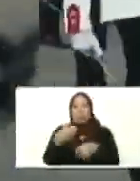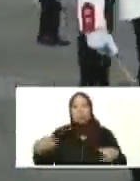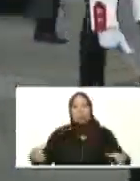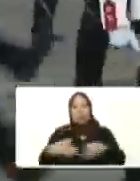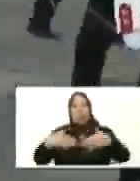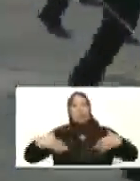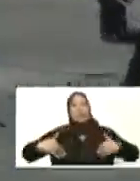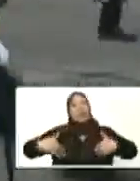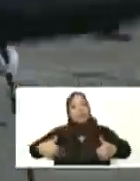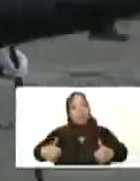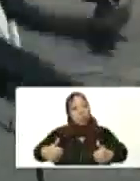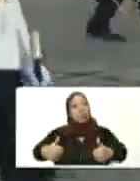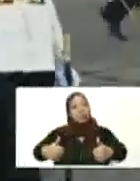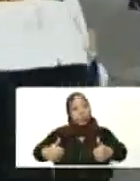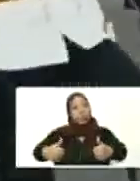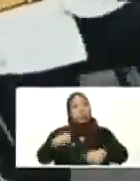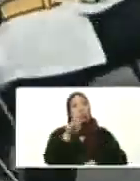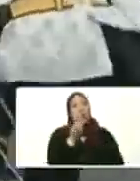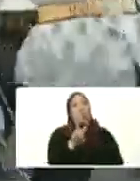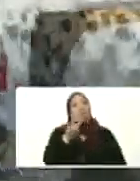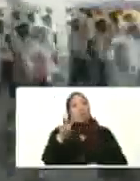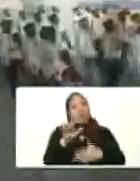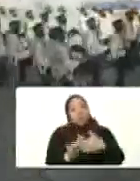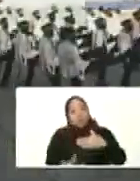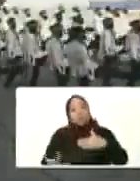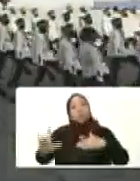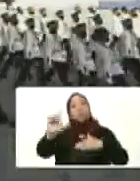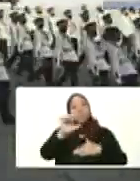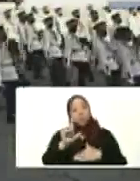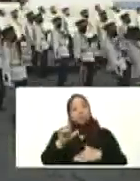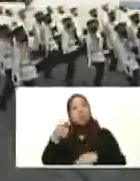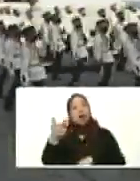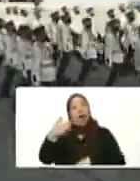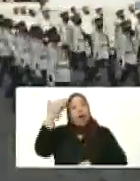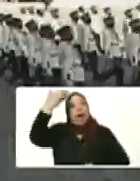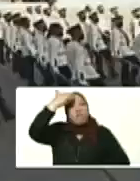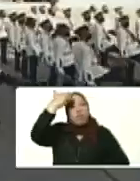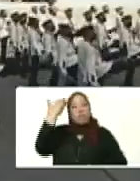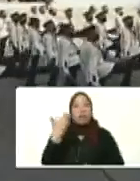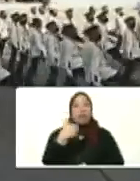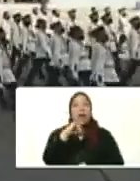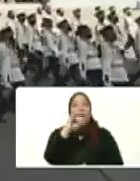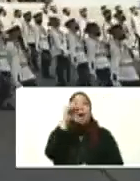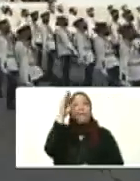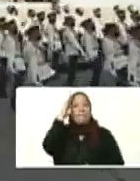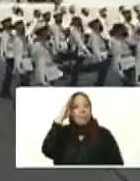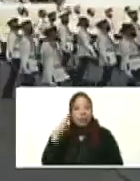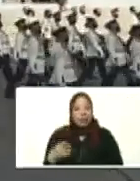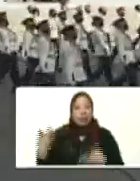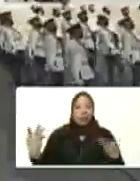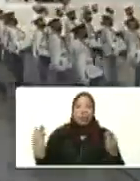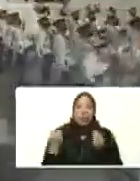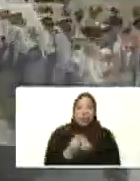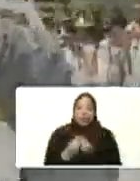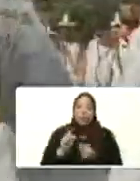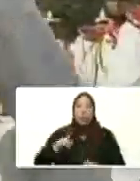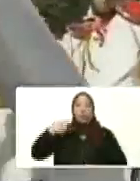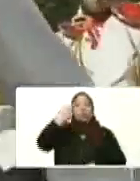de salud, 22 licenciados y licenciadas en enfermería militar, pertenecientes a la